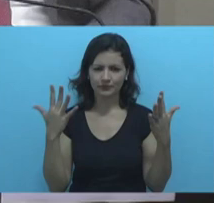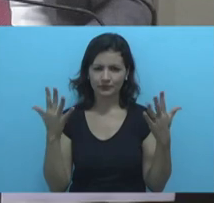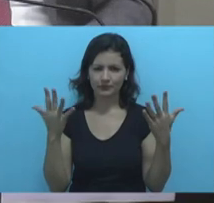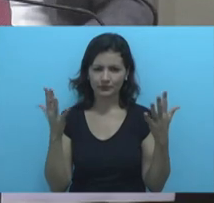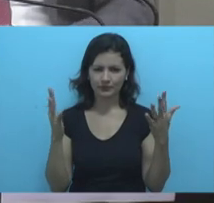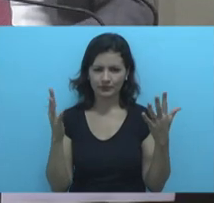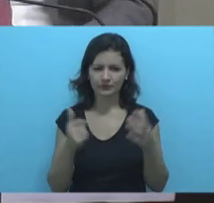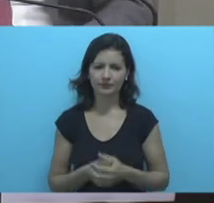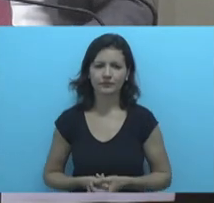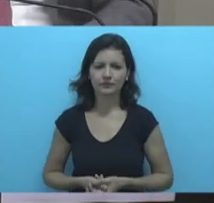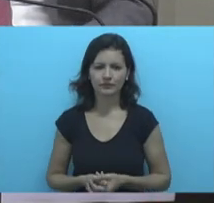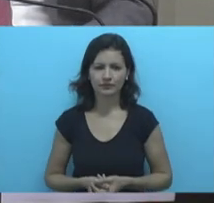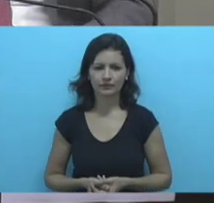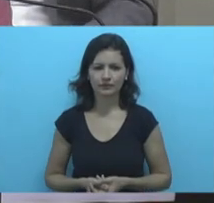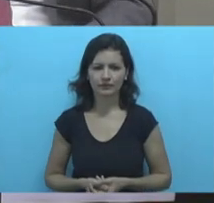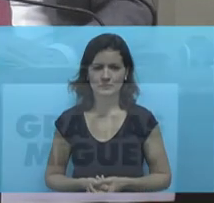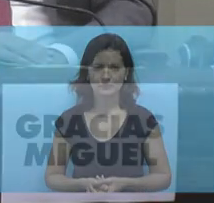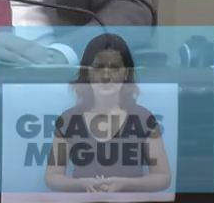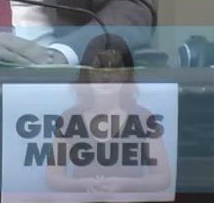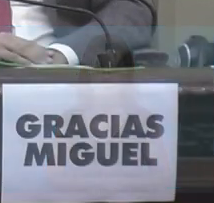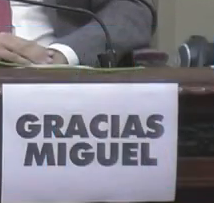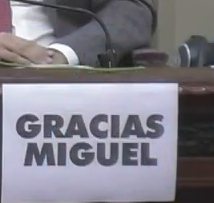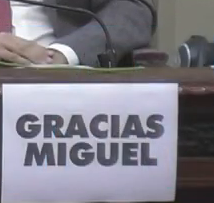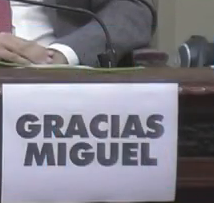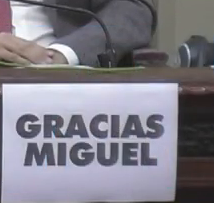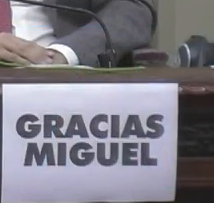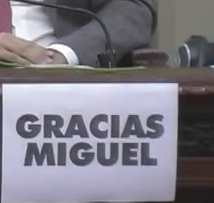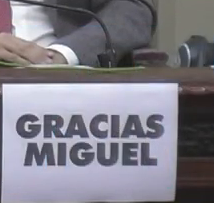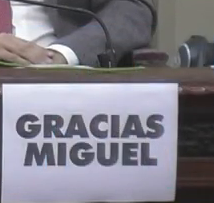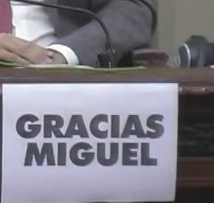Muchas gracias Cachi. Tiene la palabra la diputada Peralta.